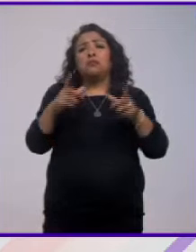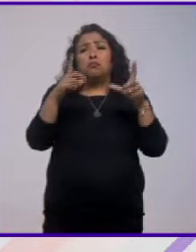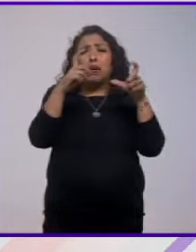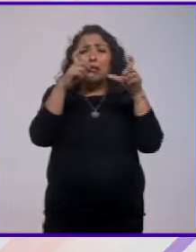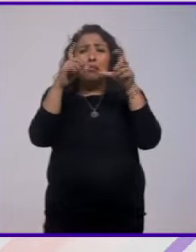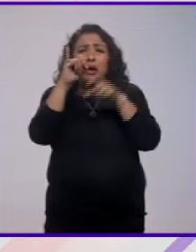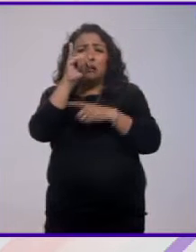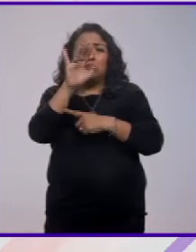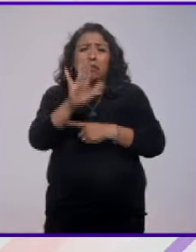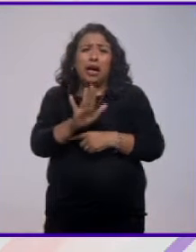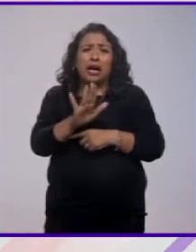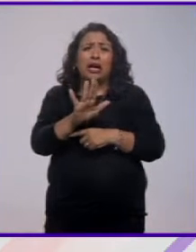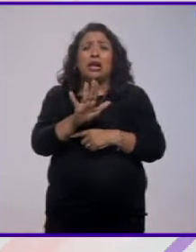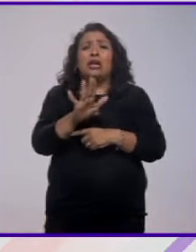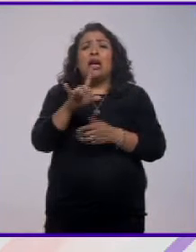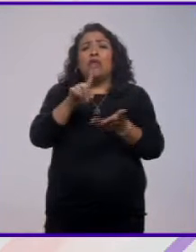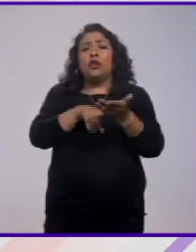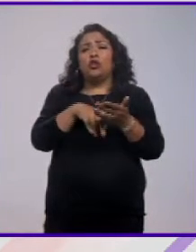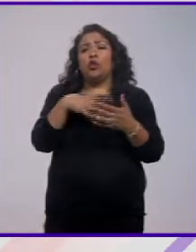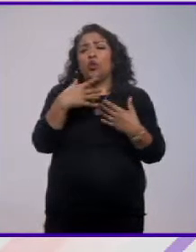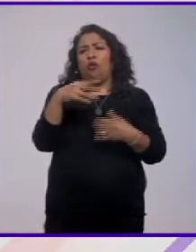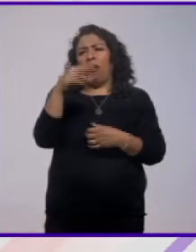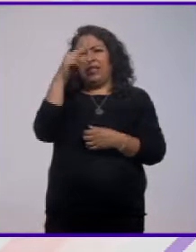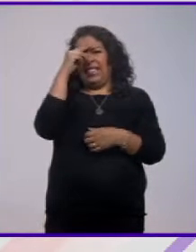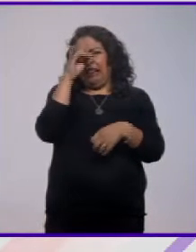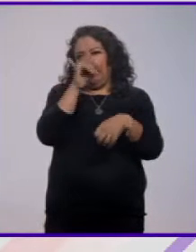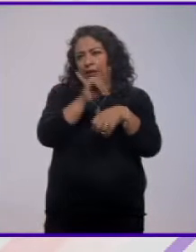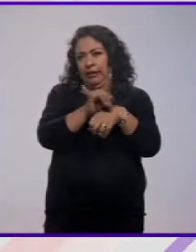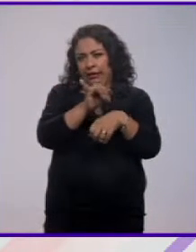de imágenes dotados de inteligencia artificial